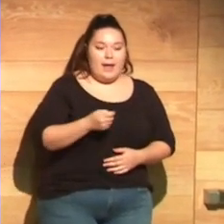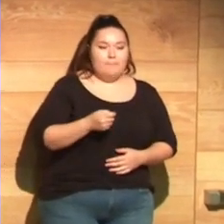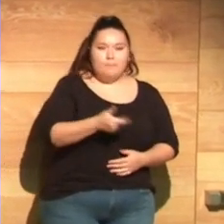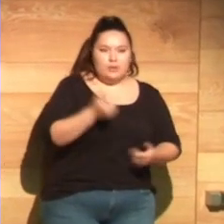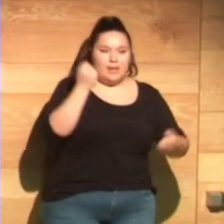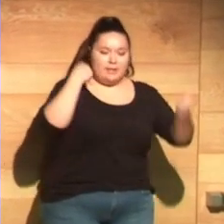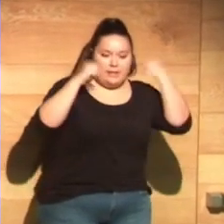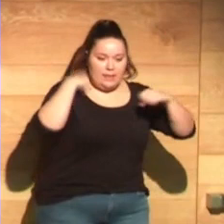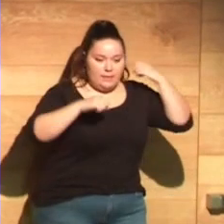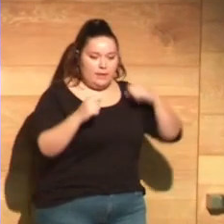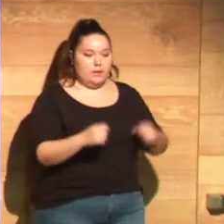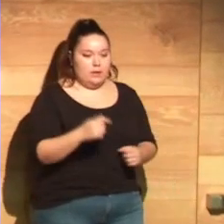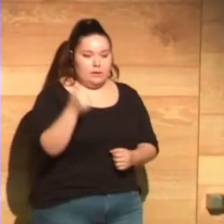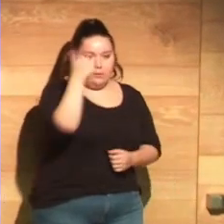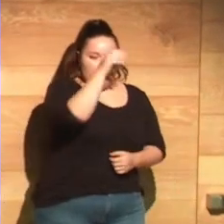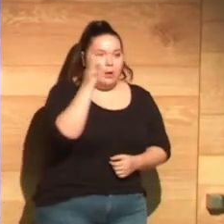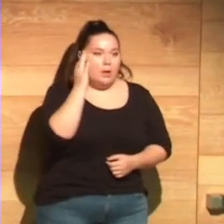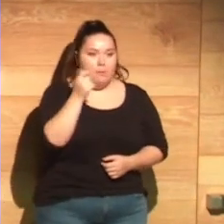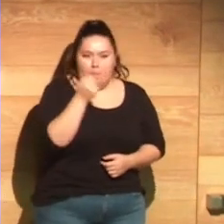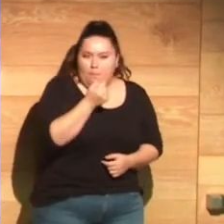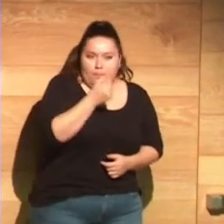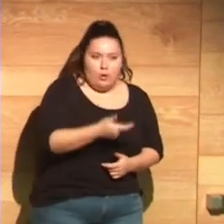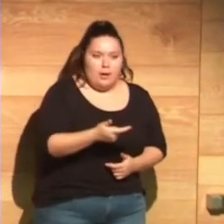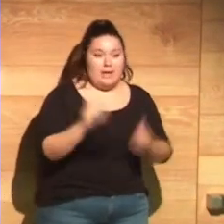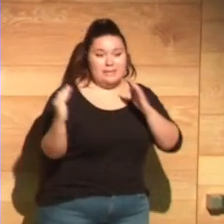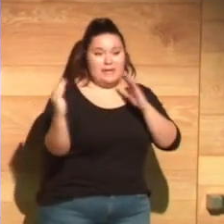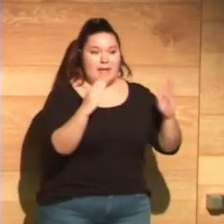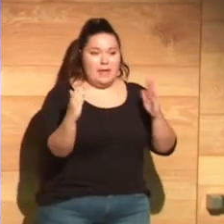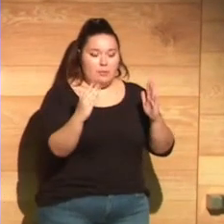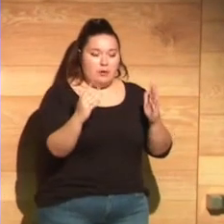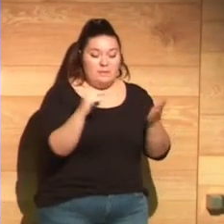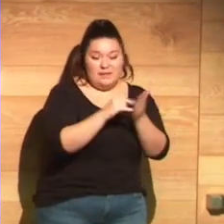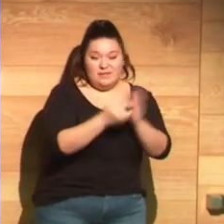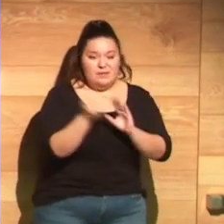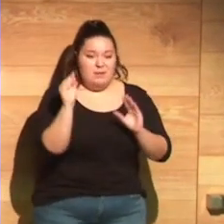claro. Pocas actrices Ni tienen actores. esa. No, claro. Claro, estamos hablando de una época en la que el sistema de estudio